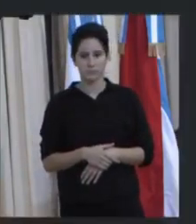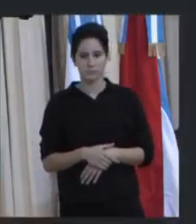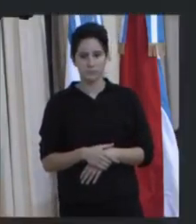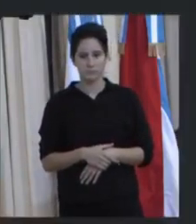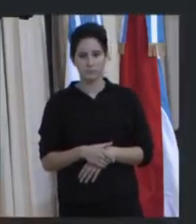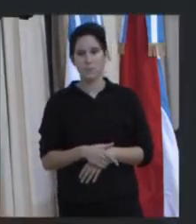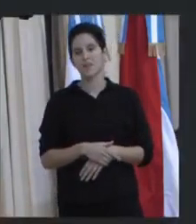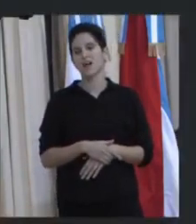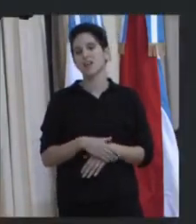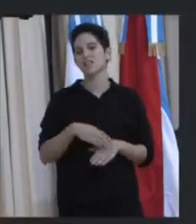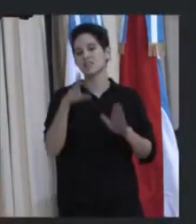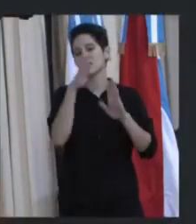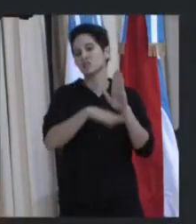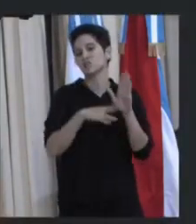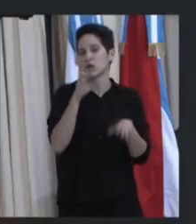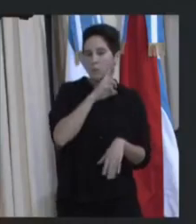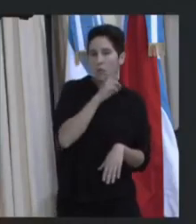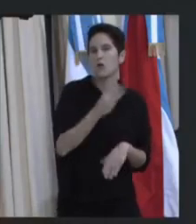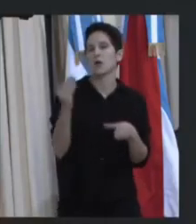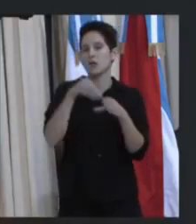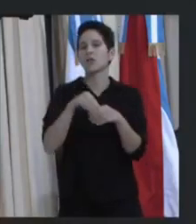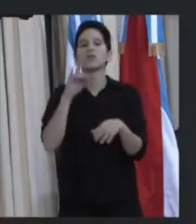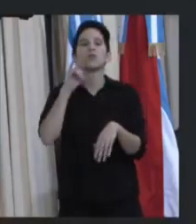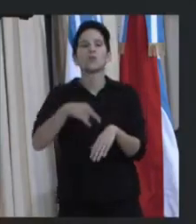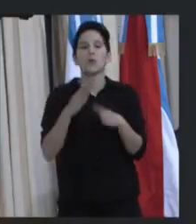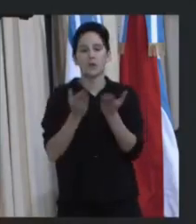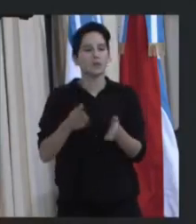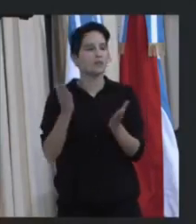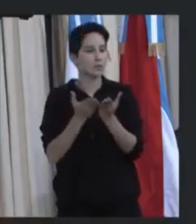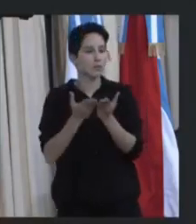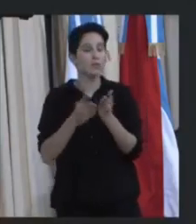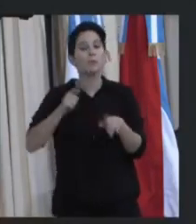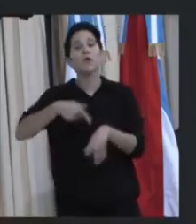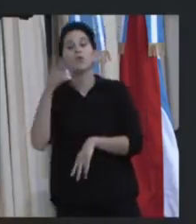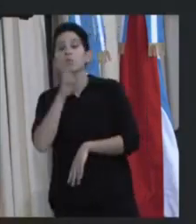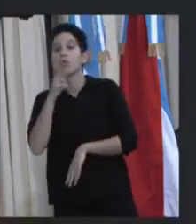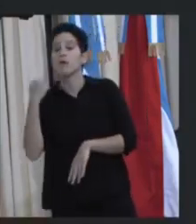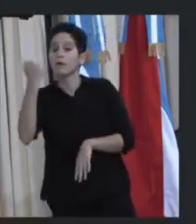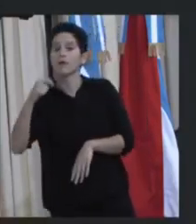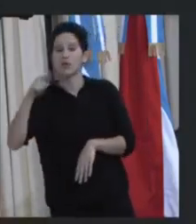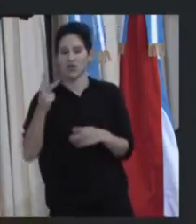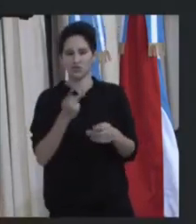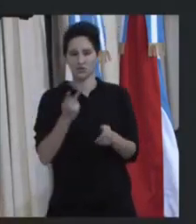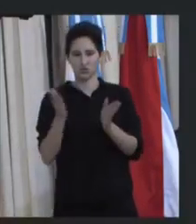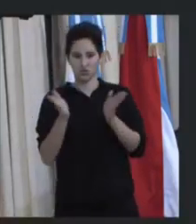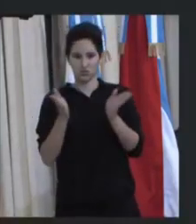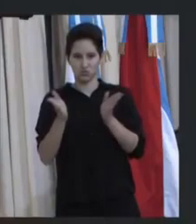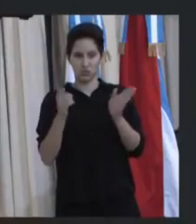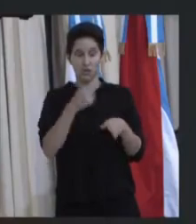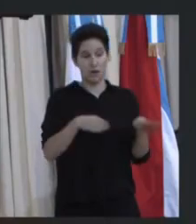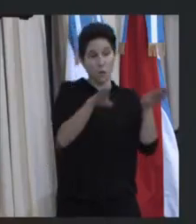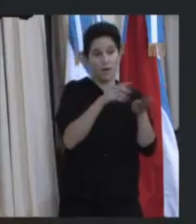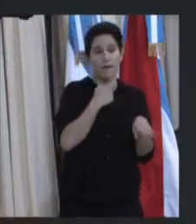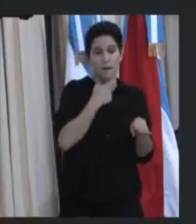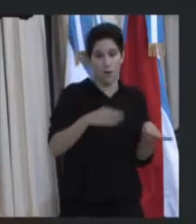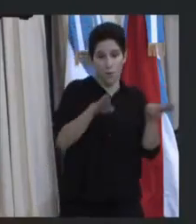Más textos feministas adentro de revistas estudiantiles. Y también el otro feminismo, ¿no? En esa época estaban los dos feminismos, el de la igualdad, el